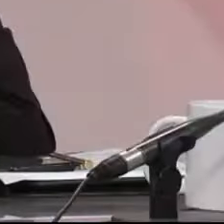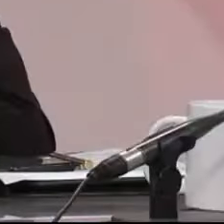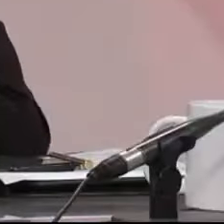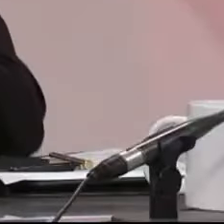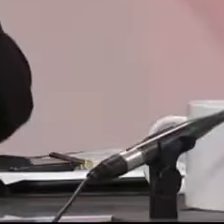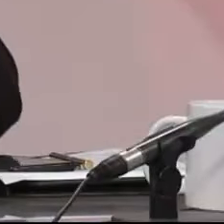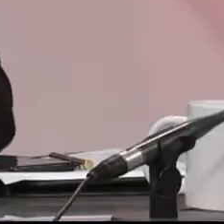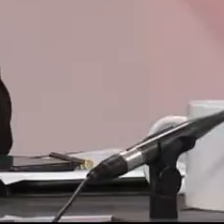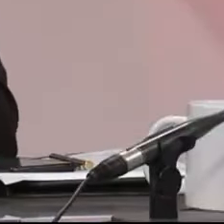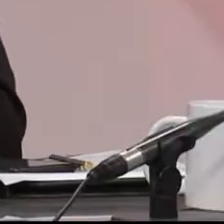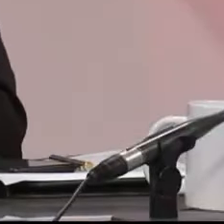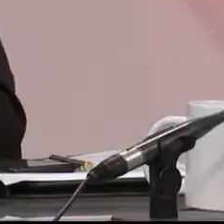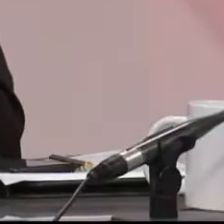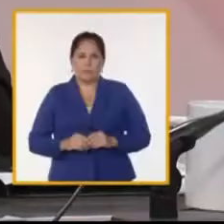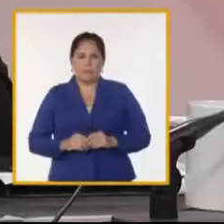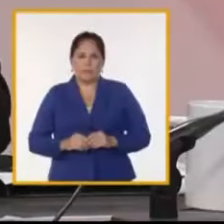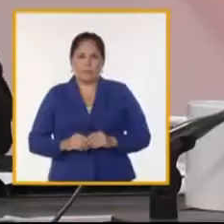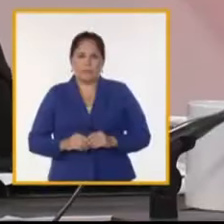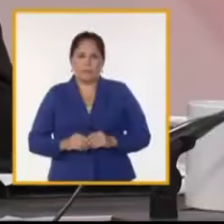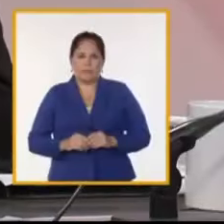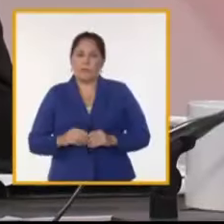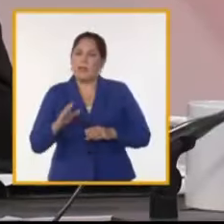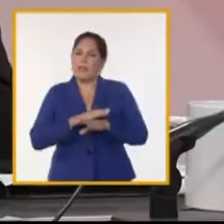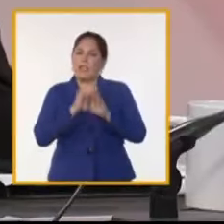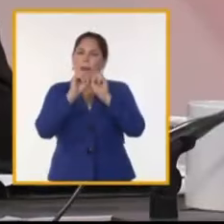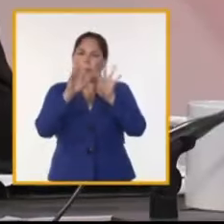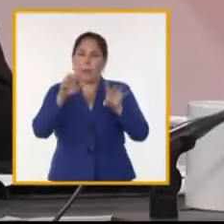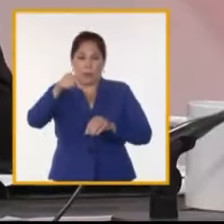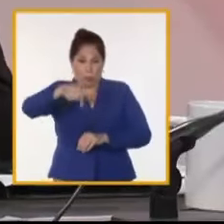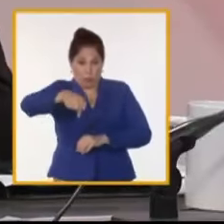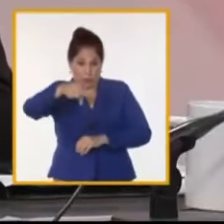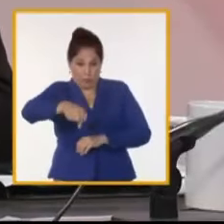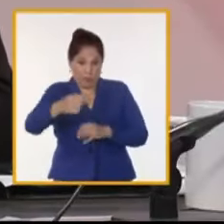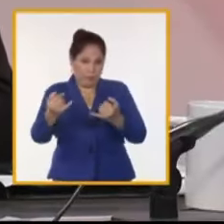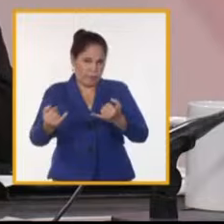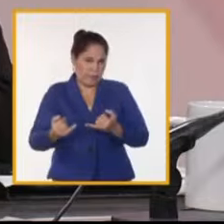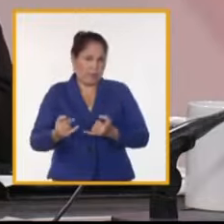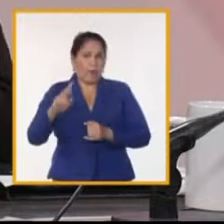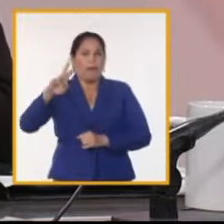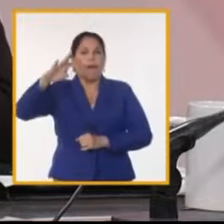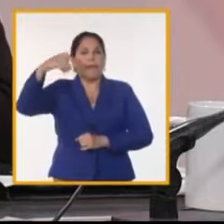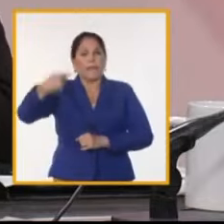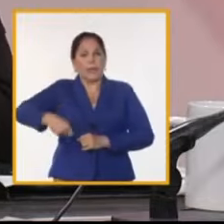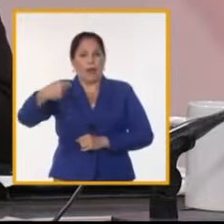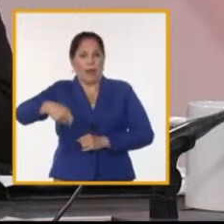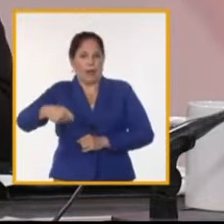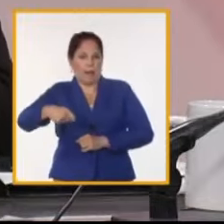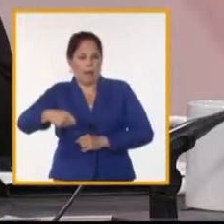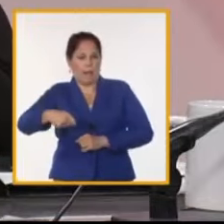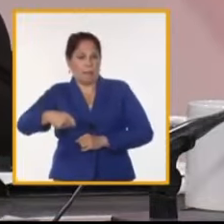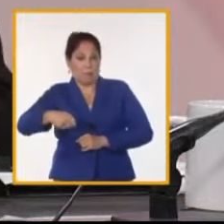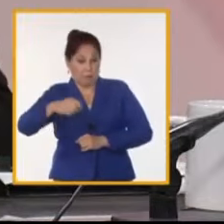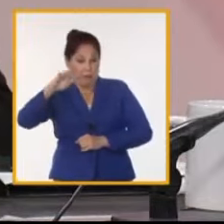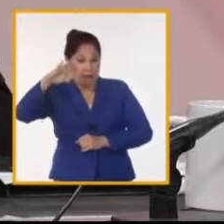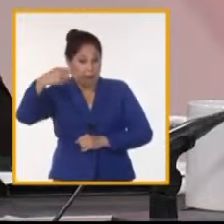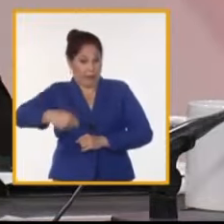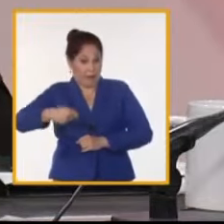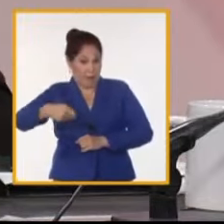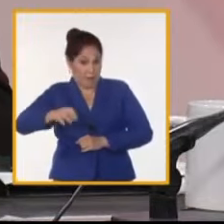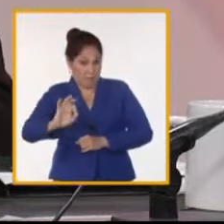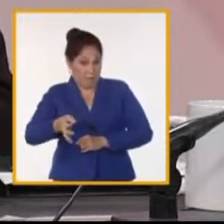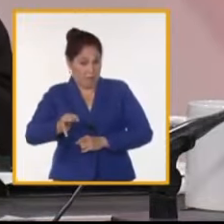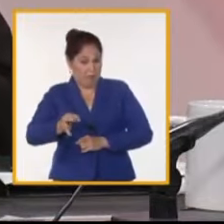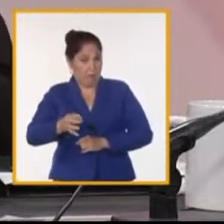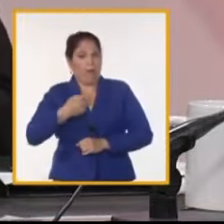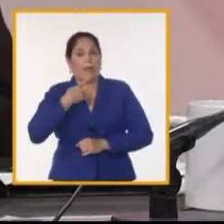bueno y después de varios anuncios hoy mismo ha sido noticia que un fiscal de la Corte Penal Internacional de la Corte Penal Internacional